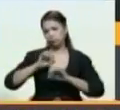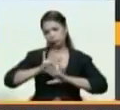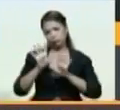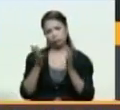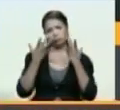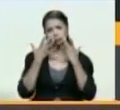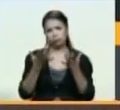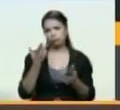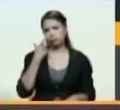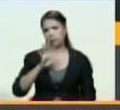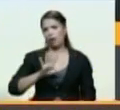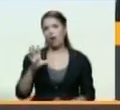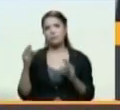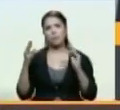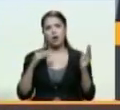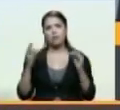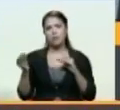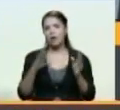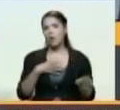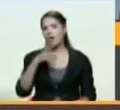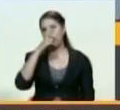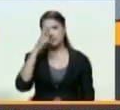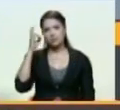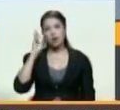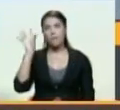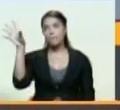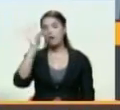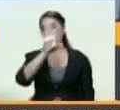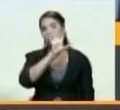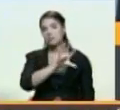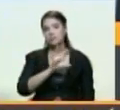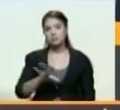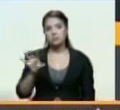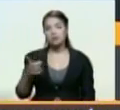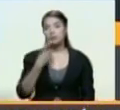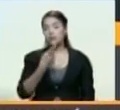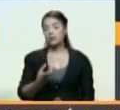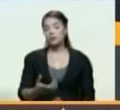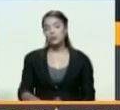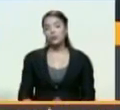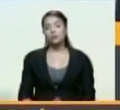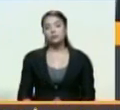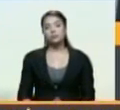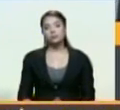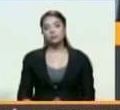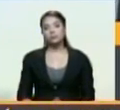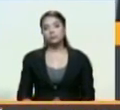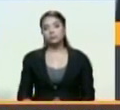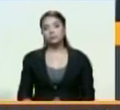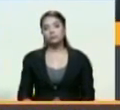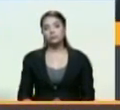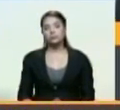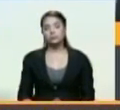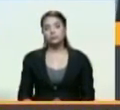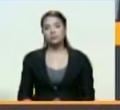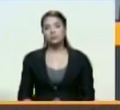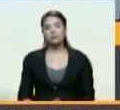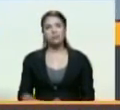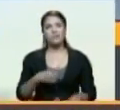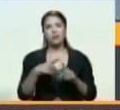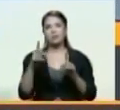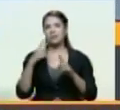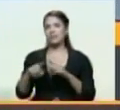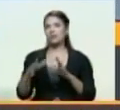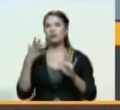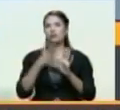notado. Nosotros hemos conversado con cancilleres de países que han expresado algunas diferencias en los últimos meses con